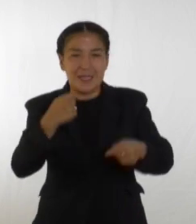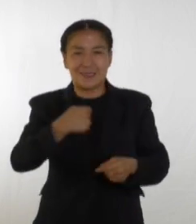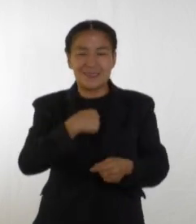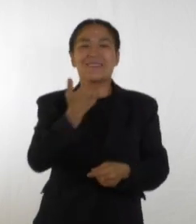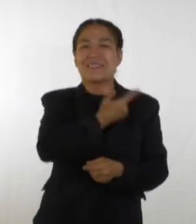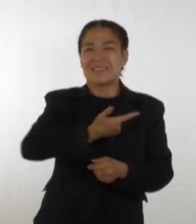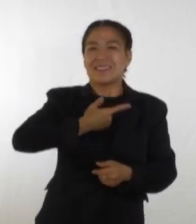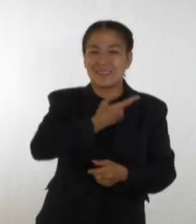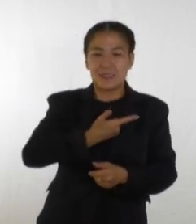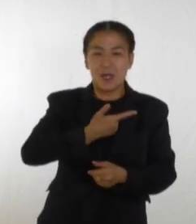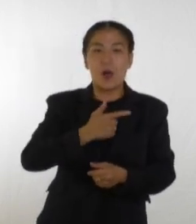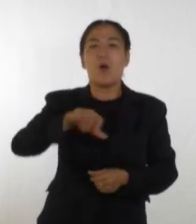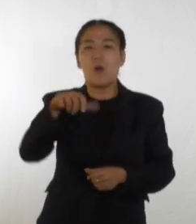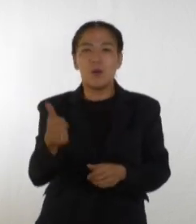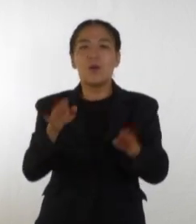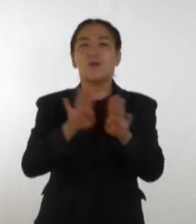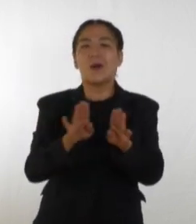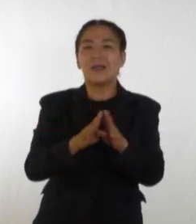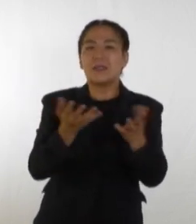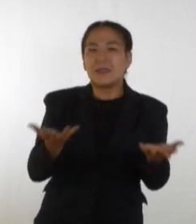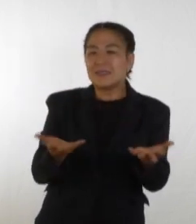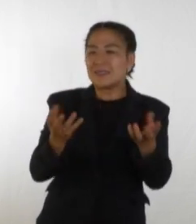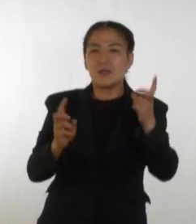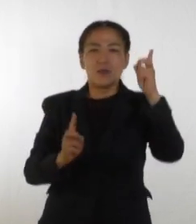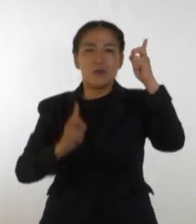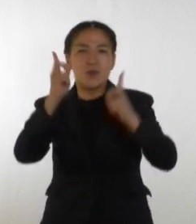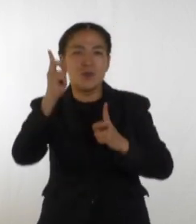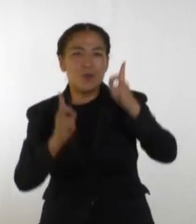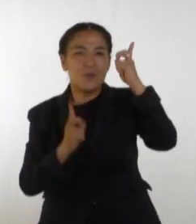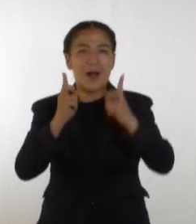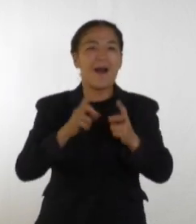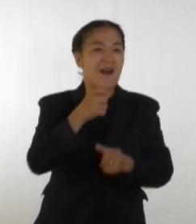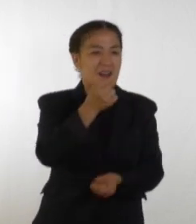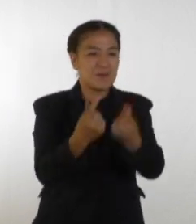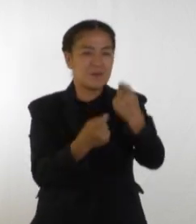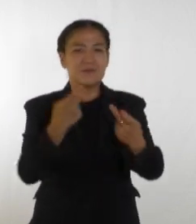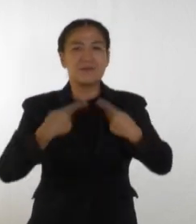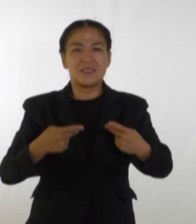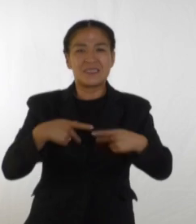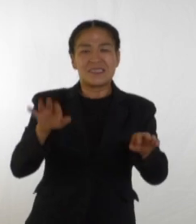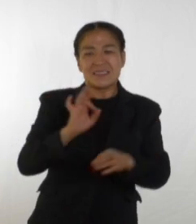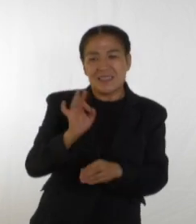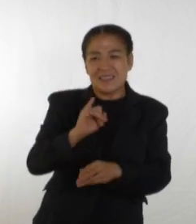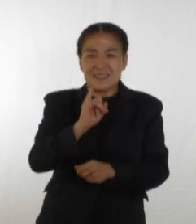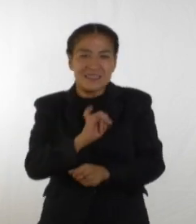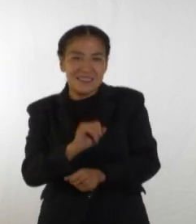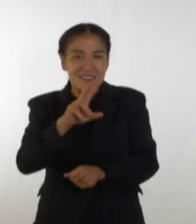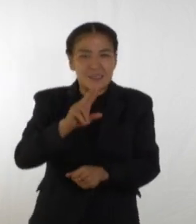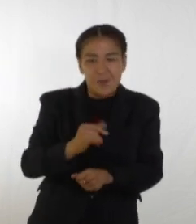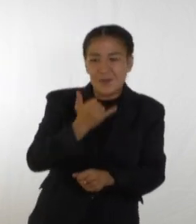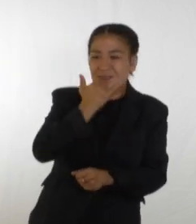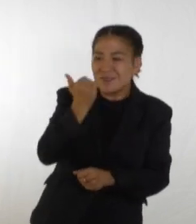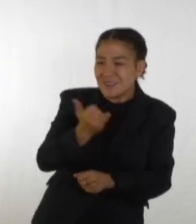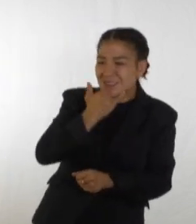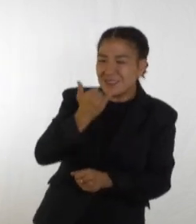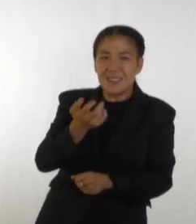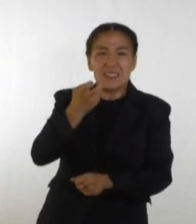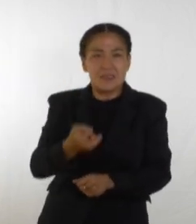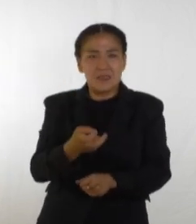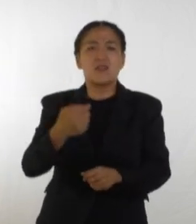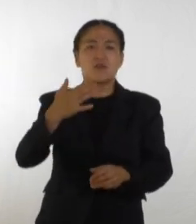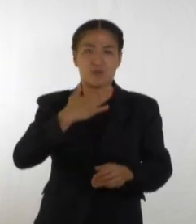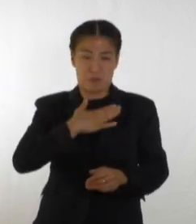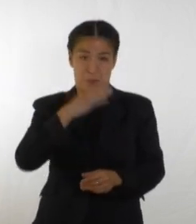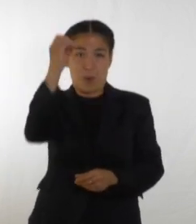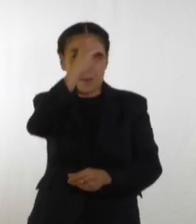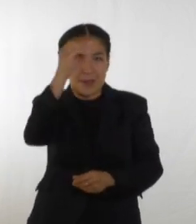maravilloso. Y la otra cosa es la incertidumbre. Luego hay gente como que le cuesta mucho trabajo la incertidumbre y yo creo que